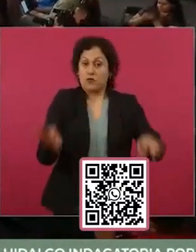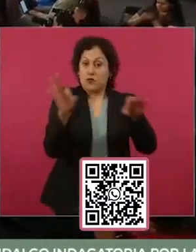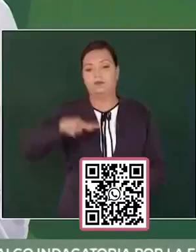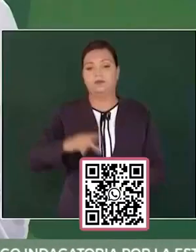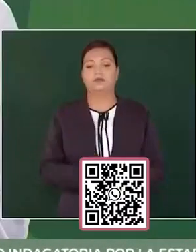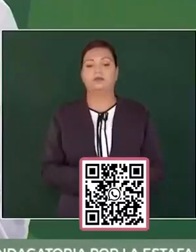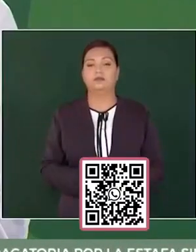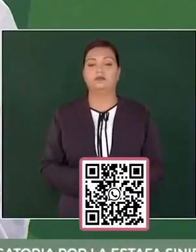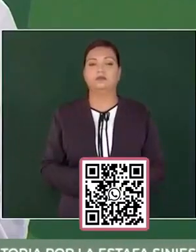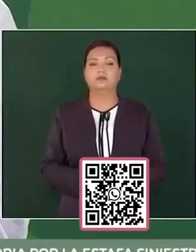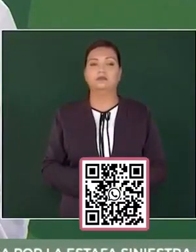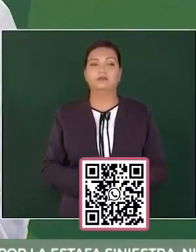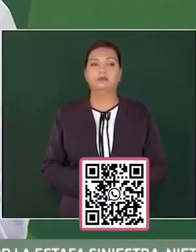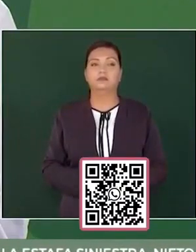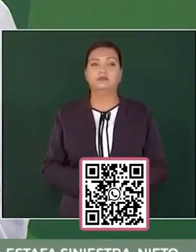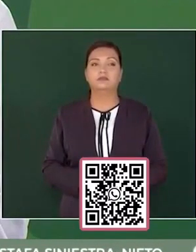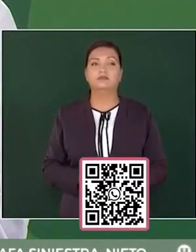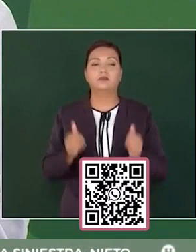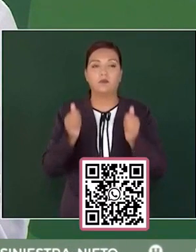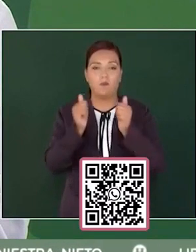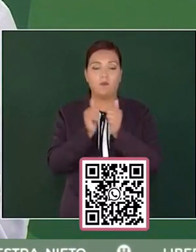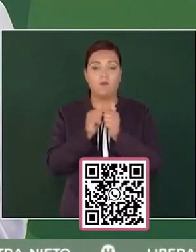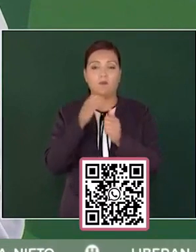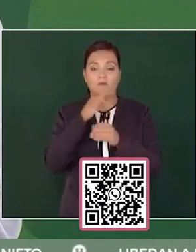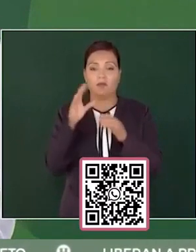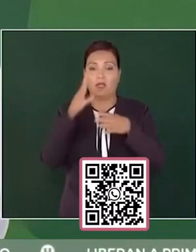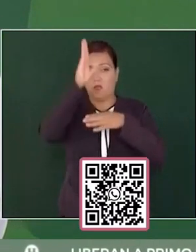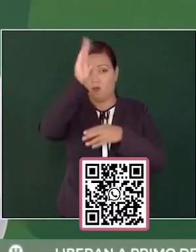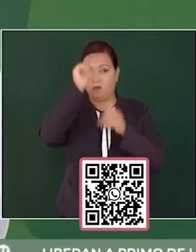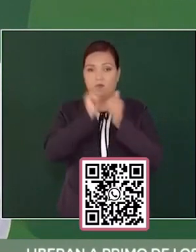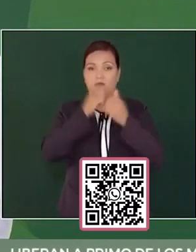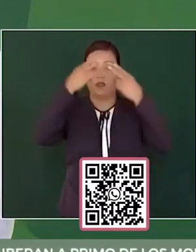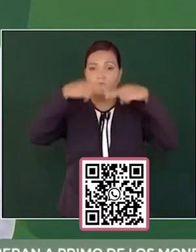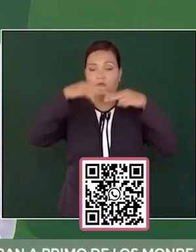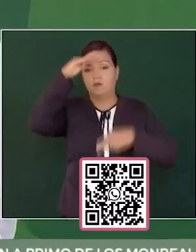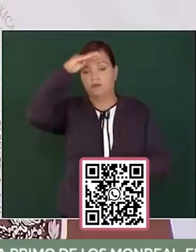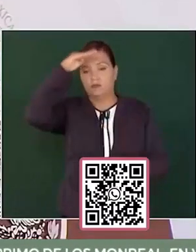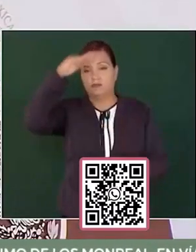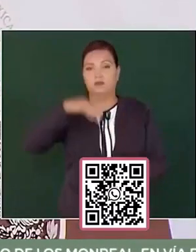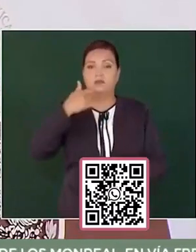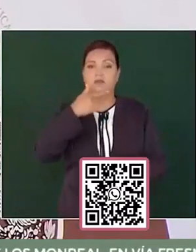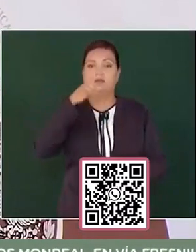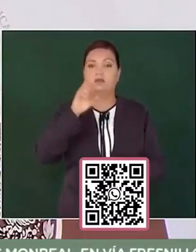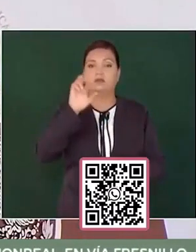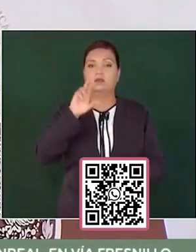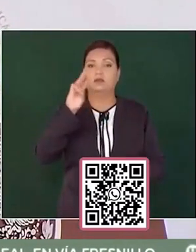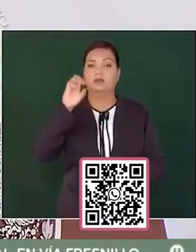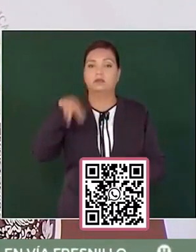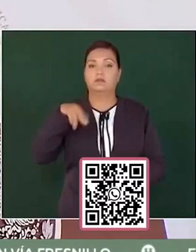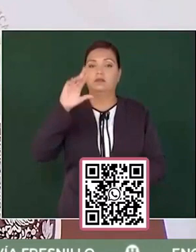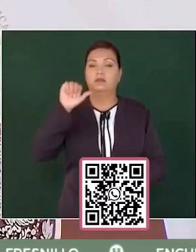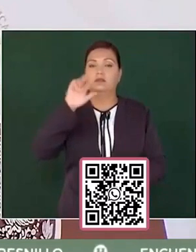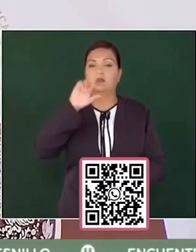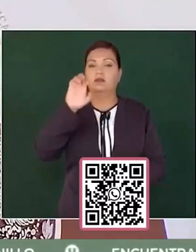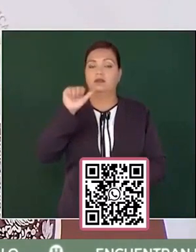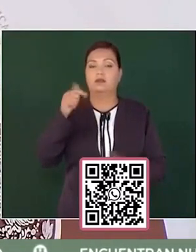de seguridad nacional un aeropuerto, ¿por qué no el aeropuerto de la Ciudad de México, el Benito Juárez? No es de